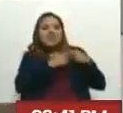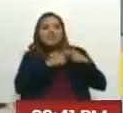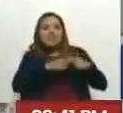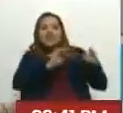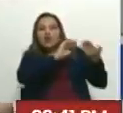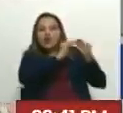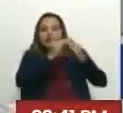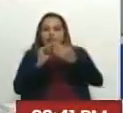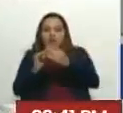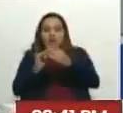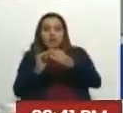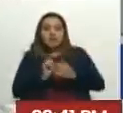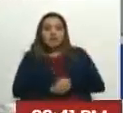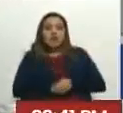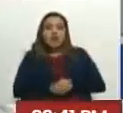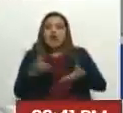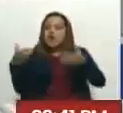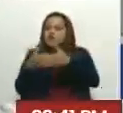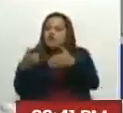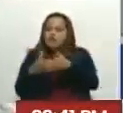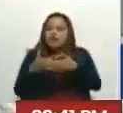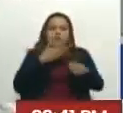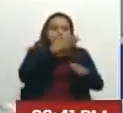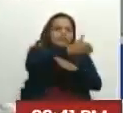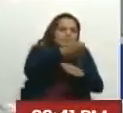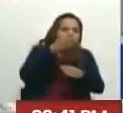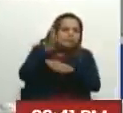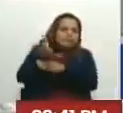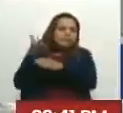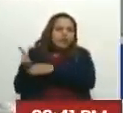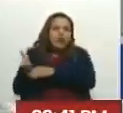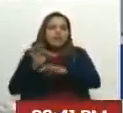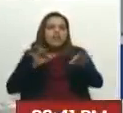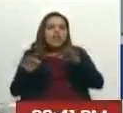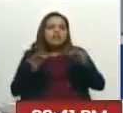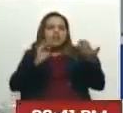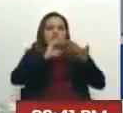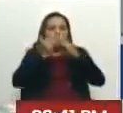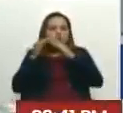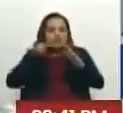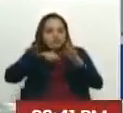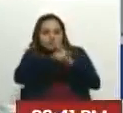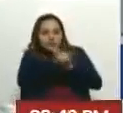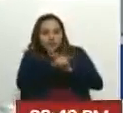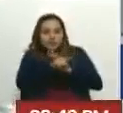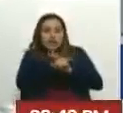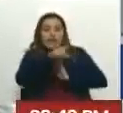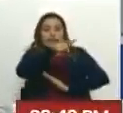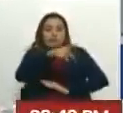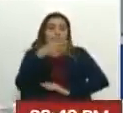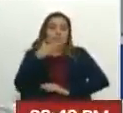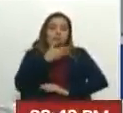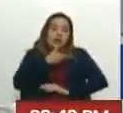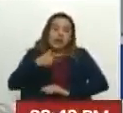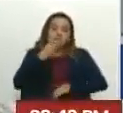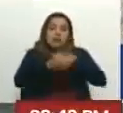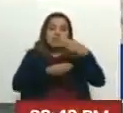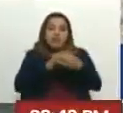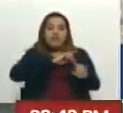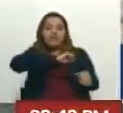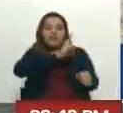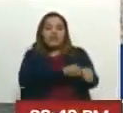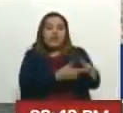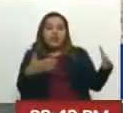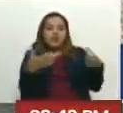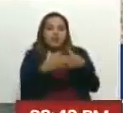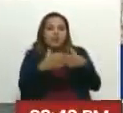se dedican a intervenir las comunidades. Entonces, bueno, es una experiencia que queremos crear también para fortalecer ese grupo